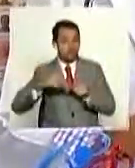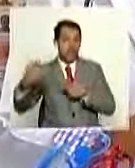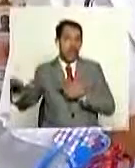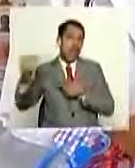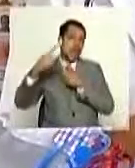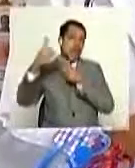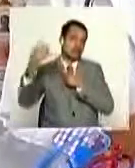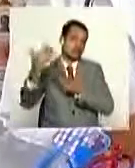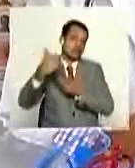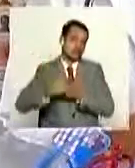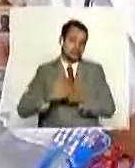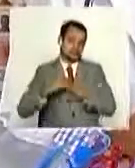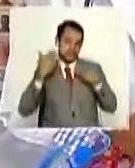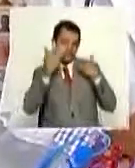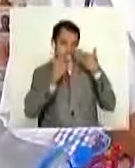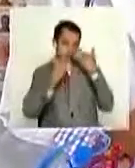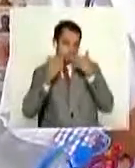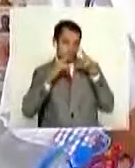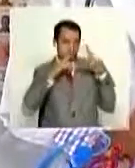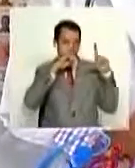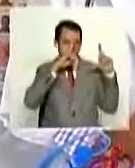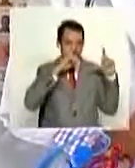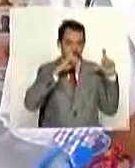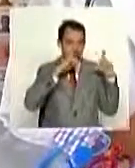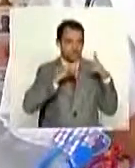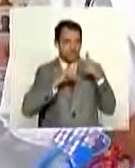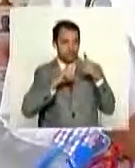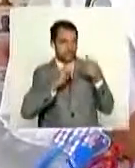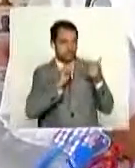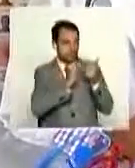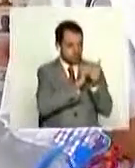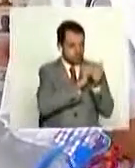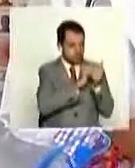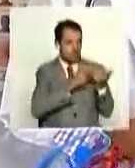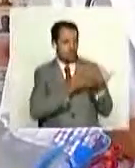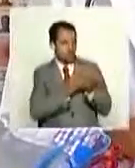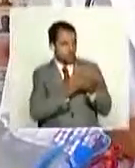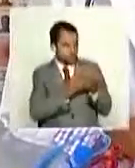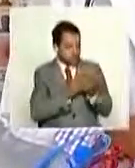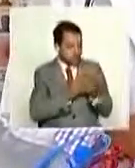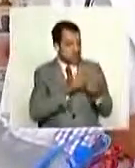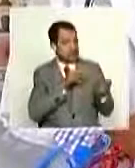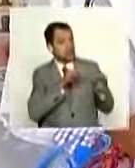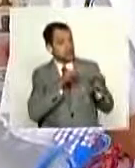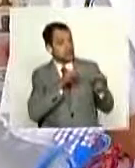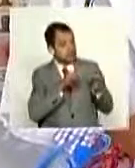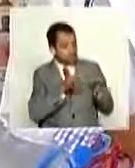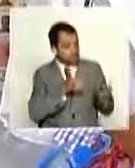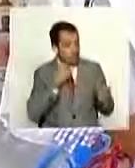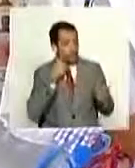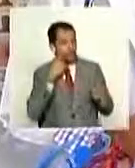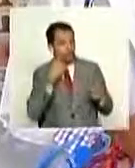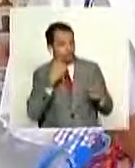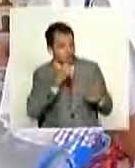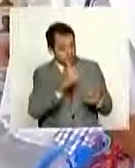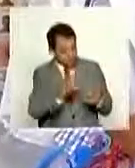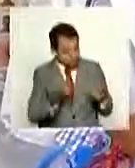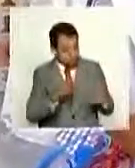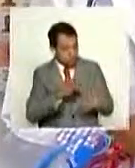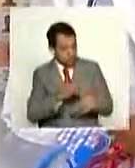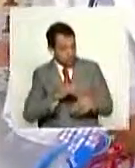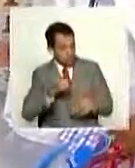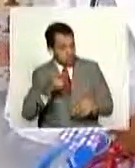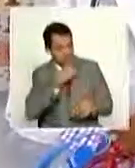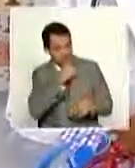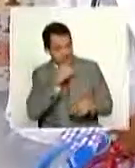la valoración, tienen su radiografía, pasaron, hicimos una asesoría en donde yo les digo, busquen su odontólogo, díganle que por